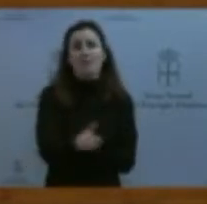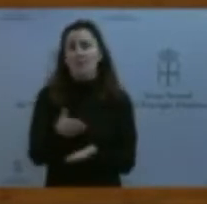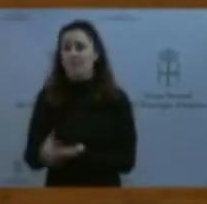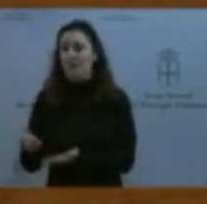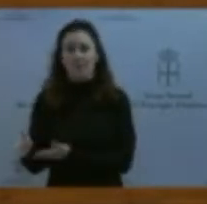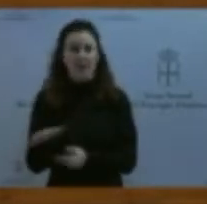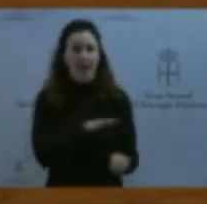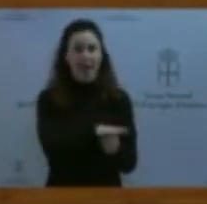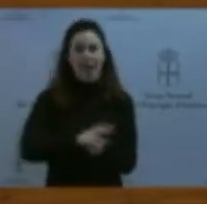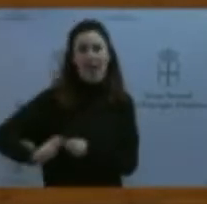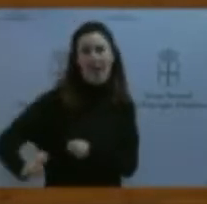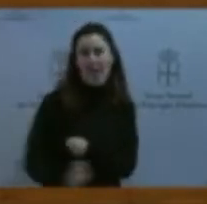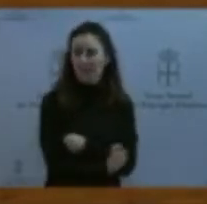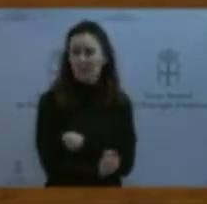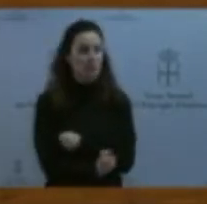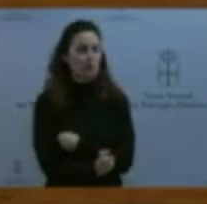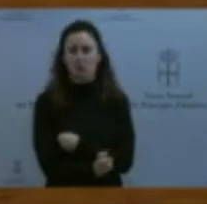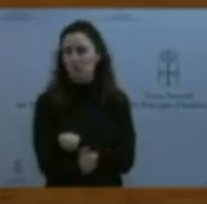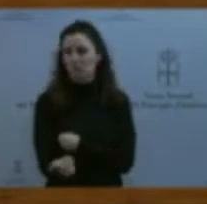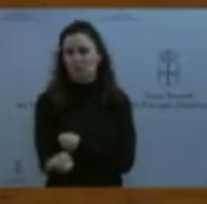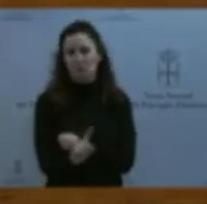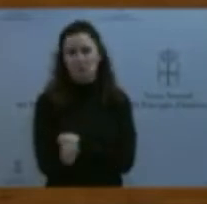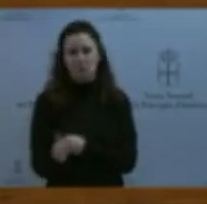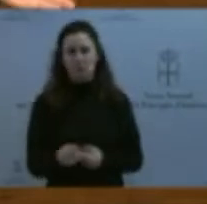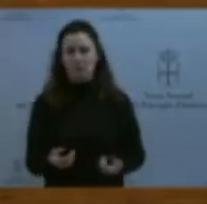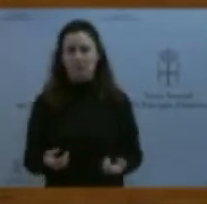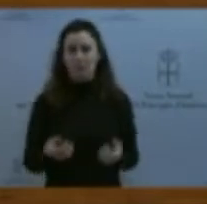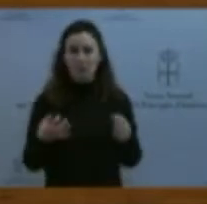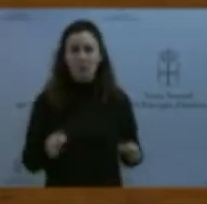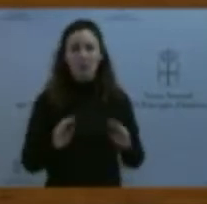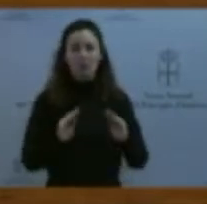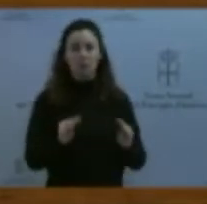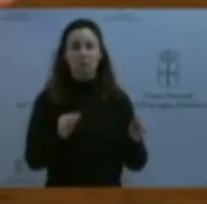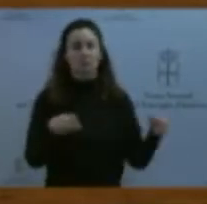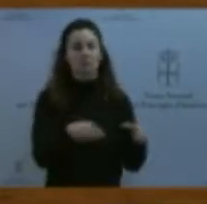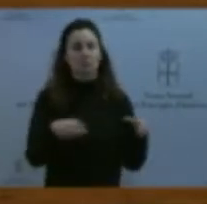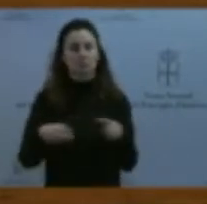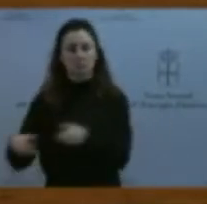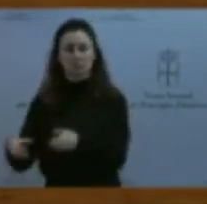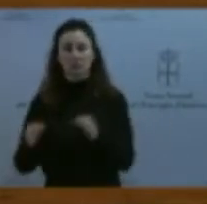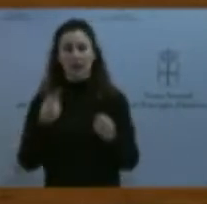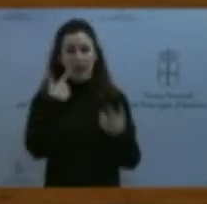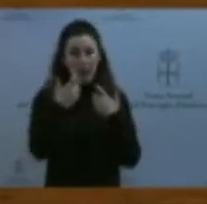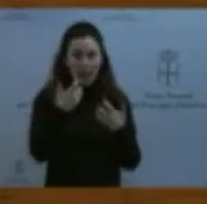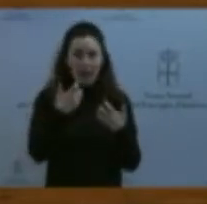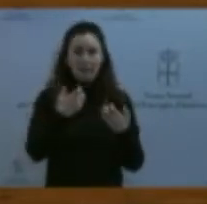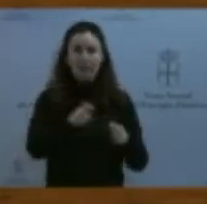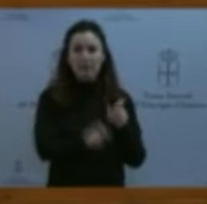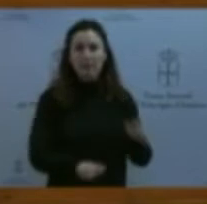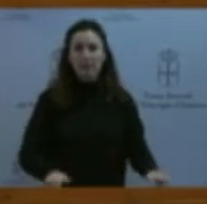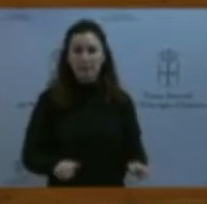agrupadas convencionalmente por las categorías habituales, ¿no? Arte y humanidades está, ciencias sociales y jurídicas